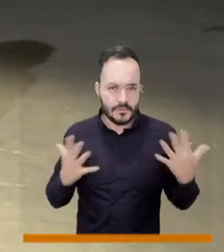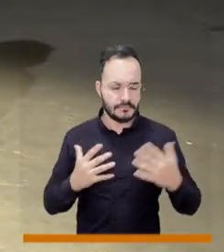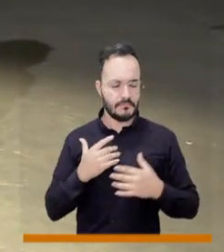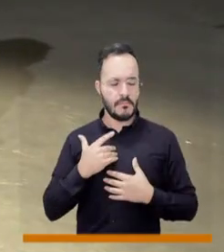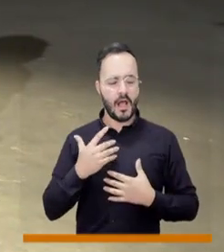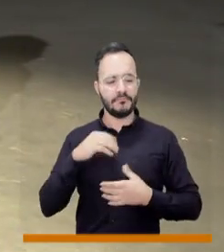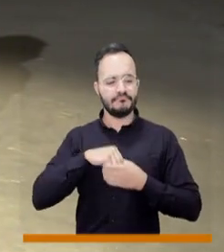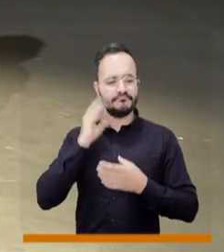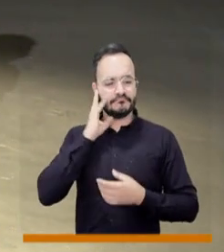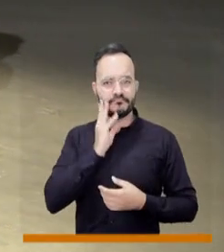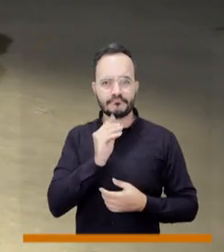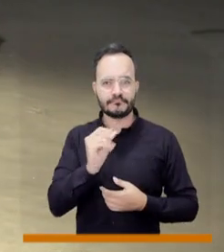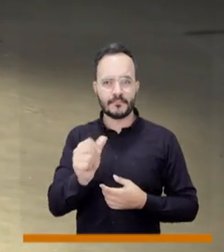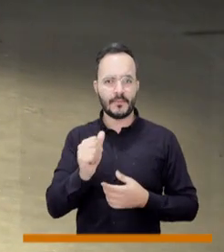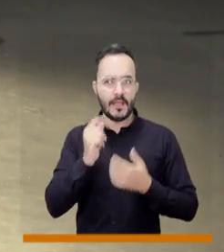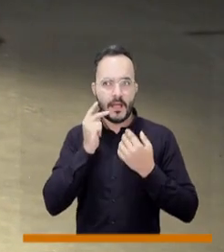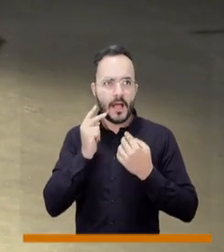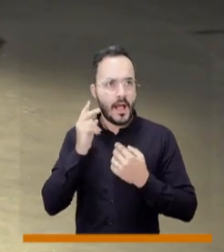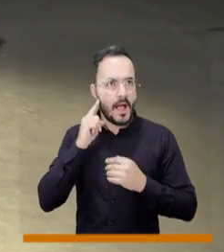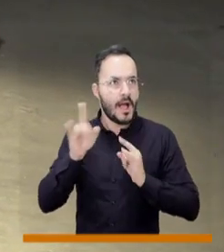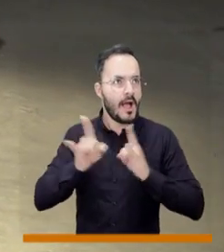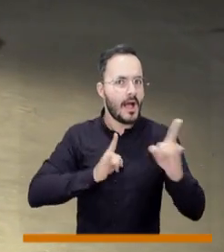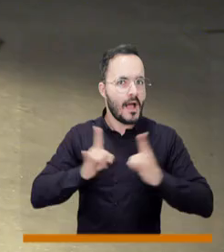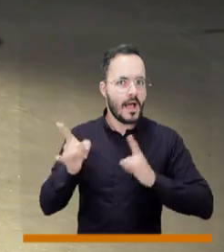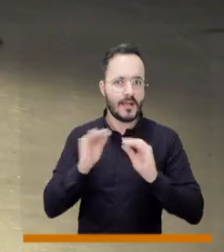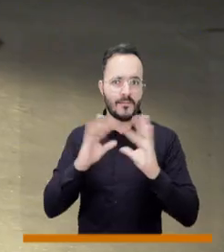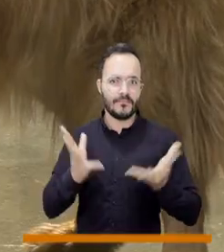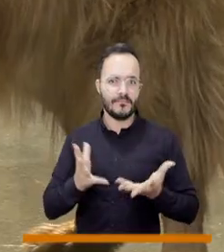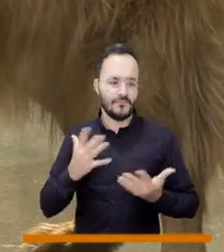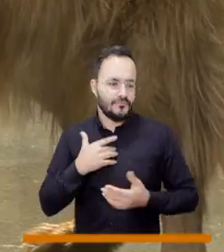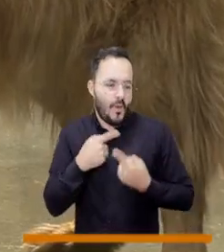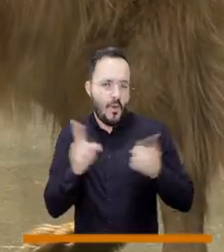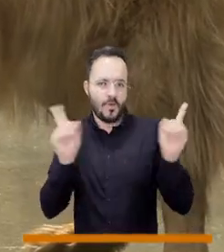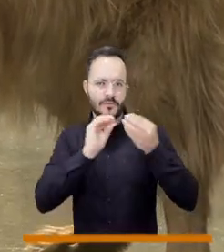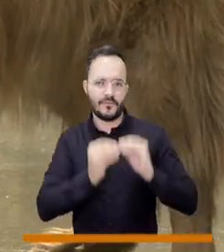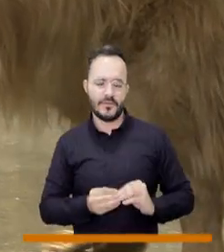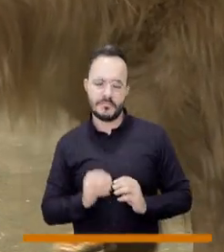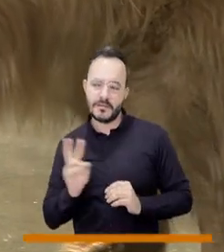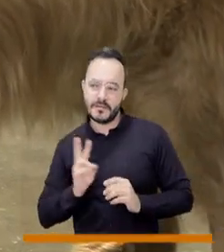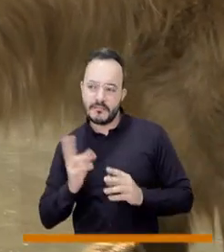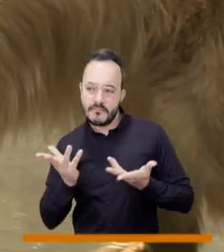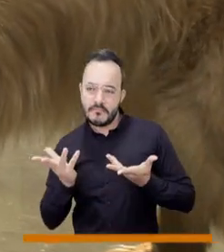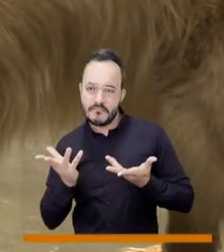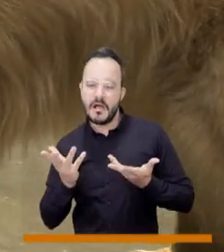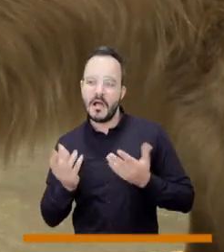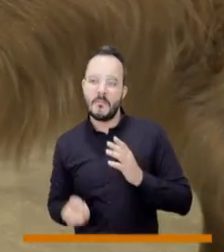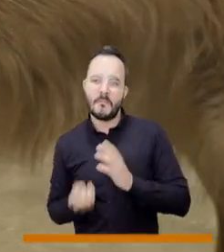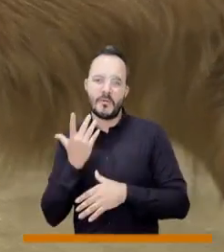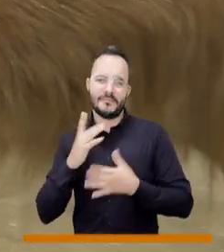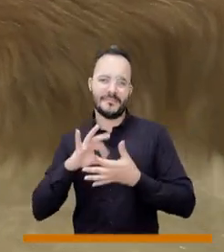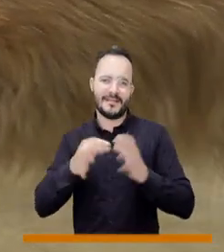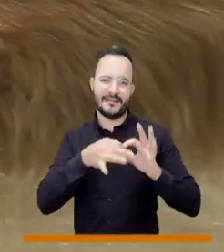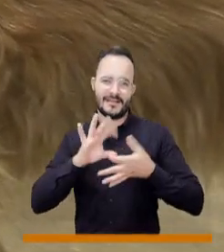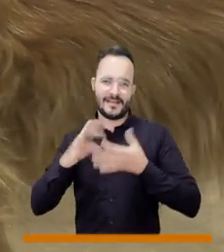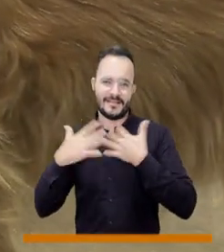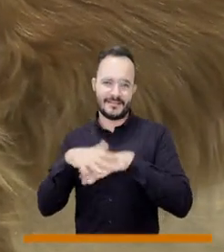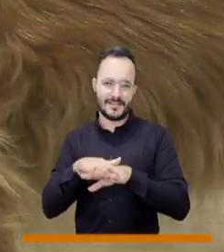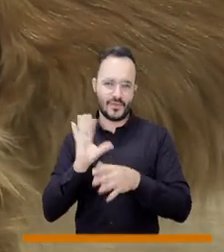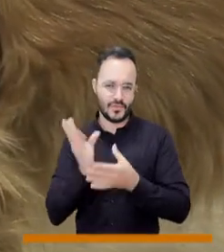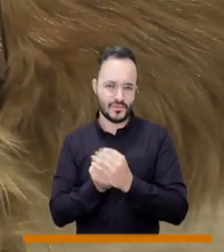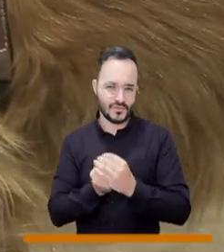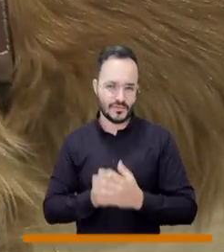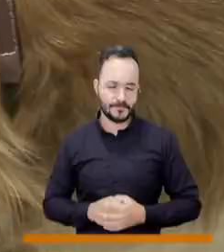sus sentidos de otra manera para para poder observar también el mundo Entonces eh se nos ocurre la idea de